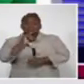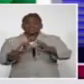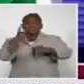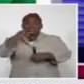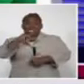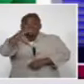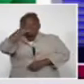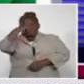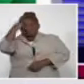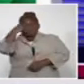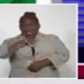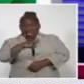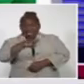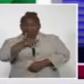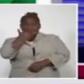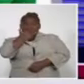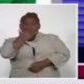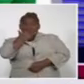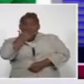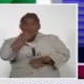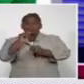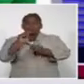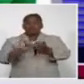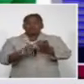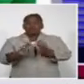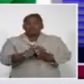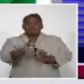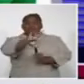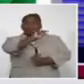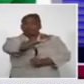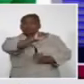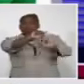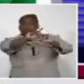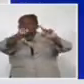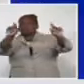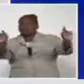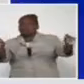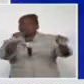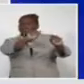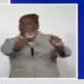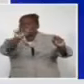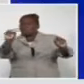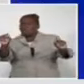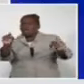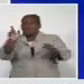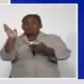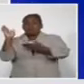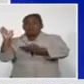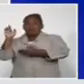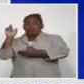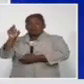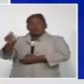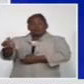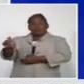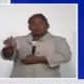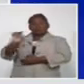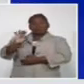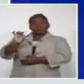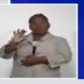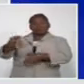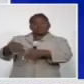por provincias en nuestro país en los últimos 15 días, el país se incrementa a